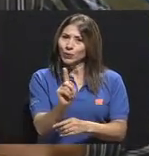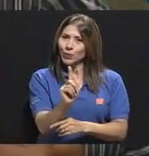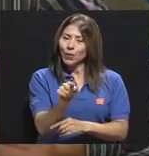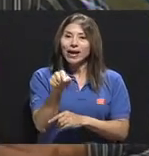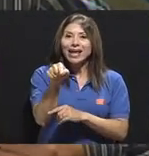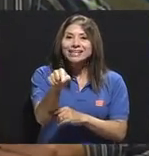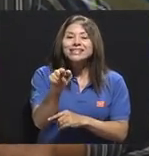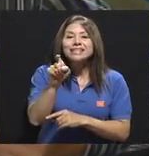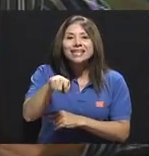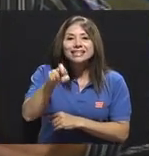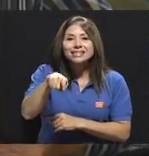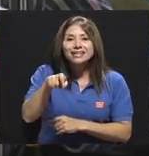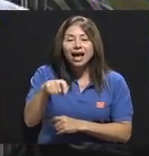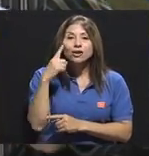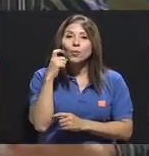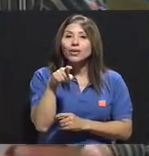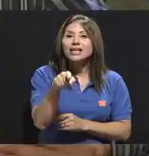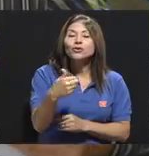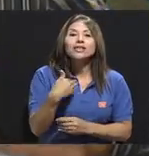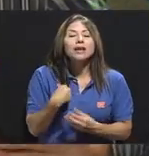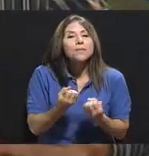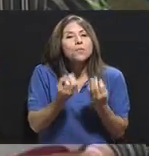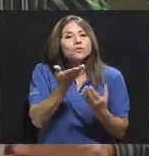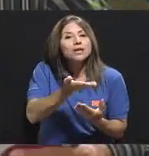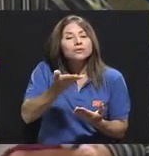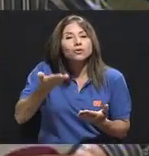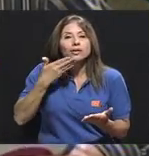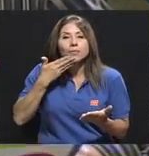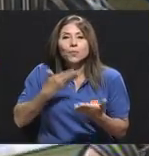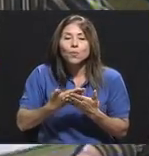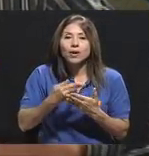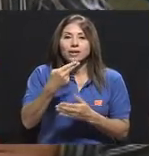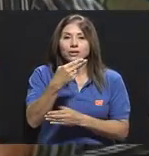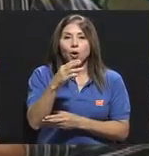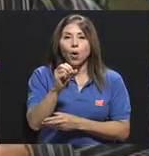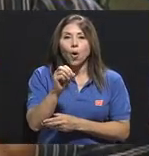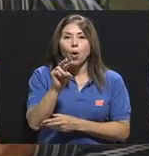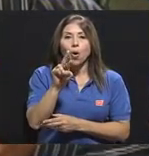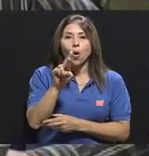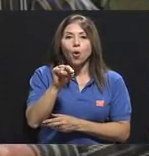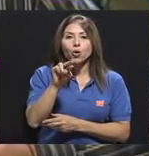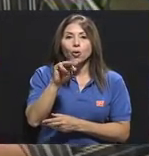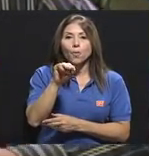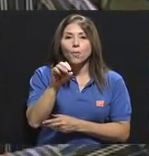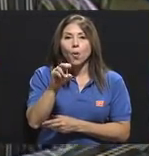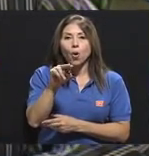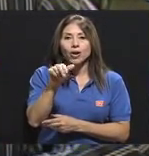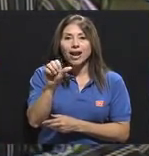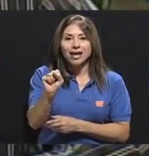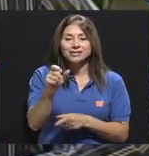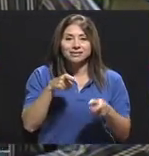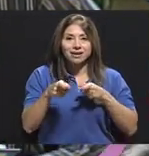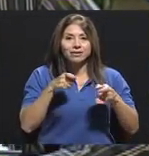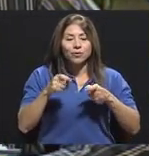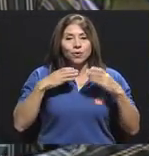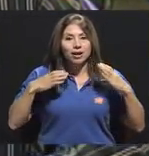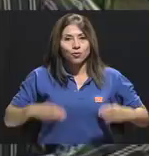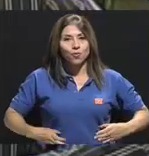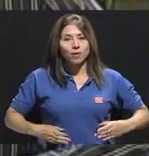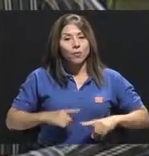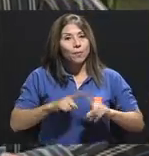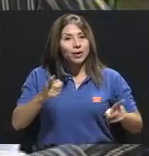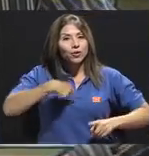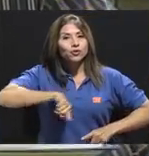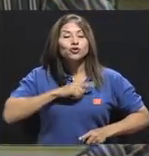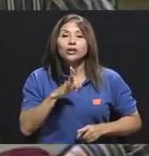muchísimas sustancias que son las hormonas que regulan nuestro cuerpo pero estamos hablando de un asunto de de